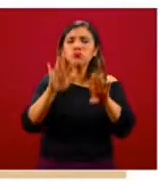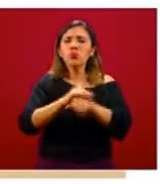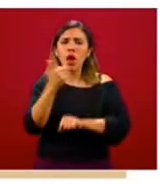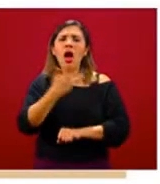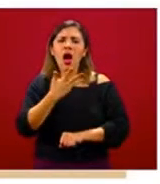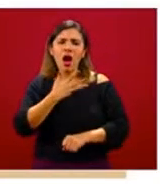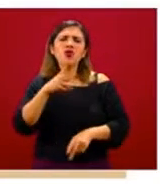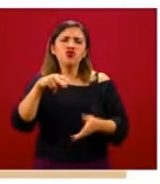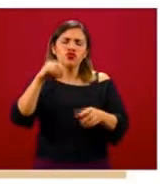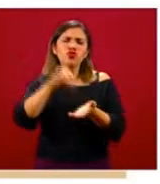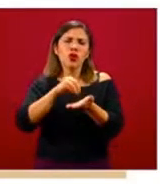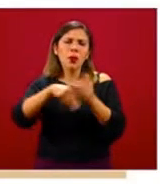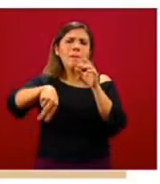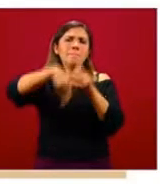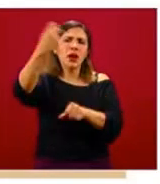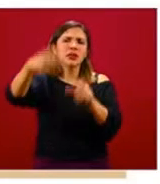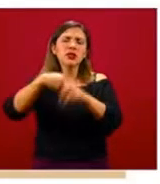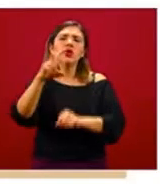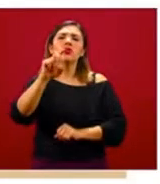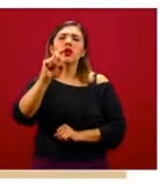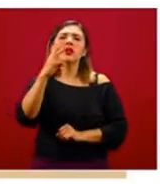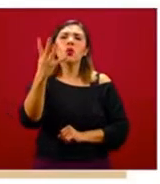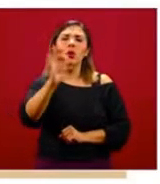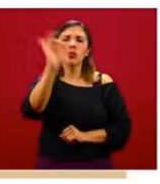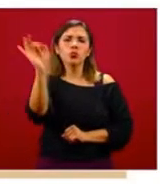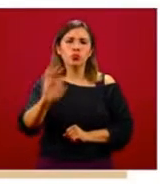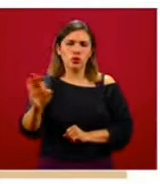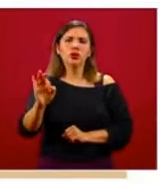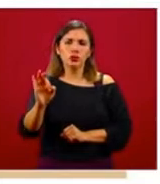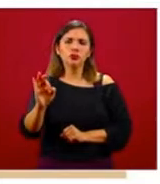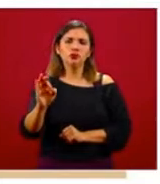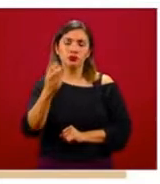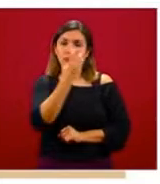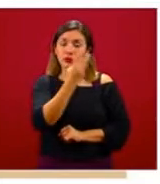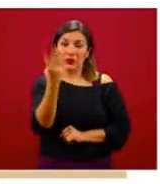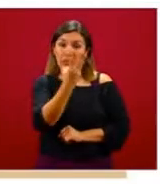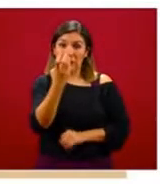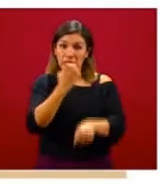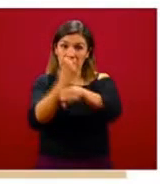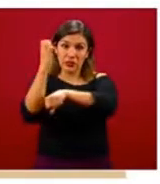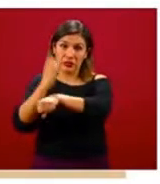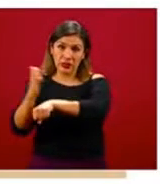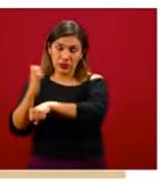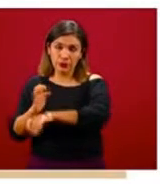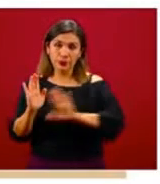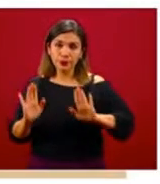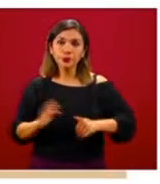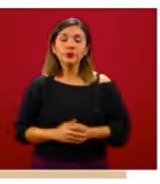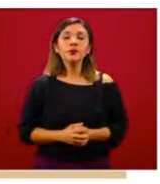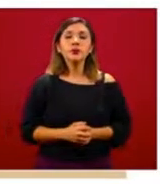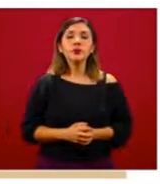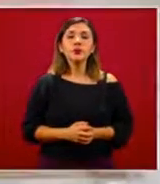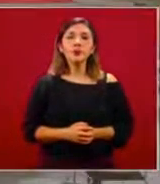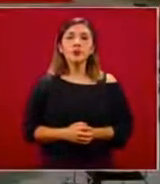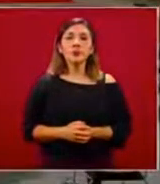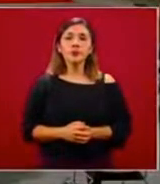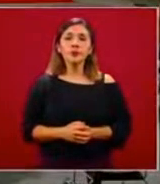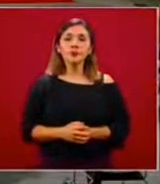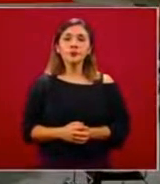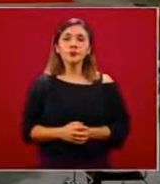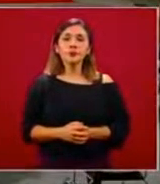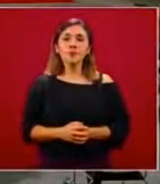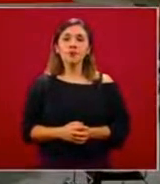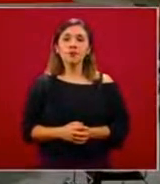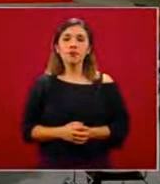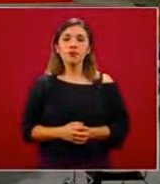todavía hay una the disponibilidad availability de to 34%, see more al menos en patients, estas entidades. La siguiente diapositiva 34% for these 3 es en